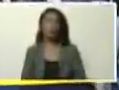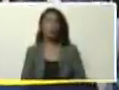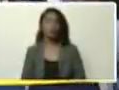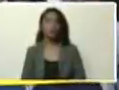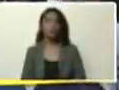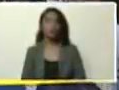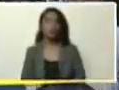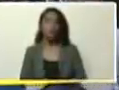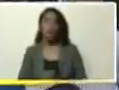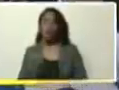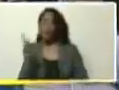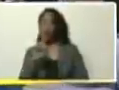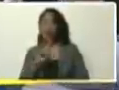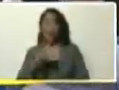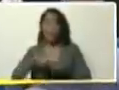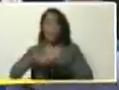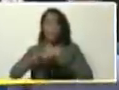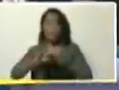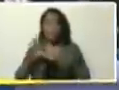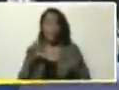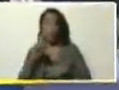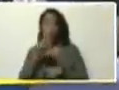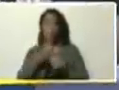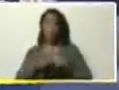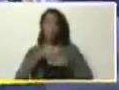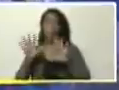No vamos a desactivar el 1x10.